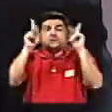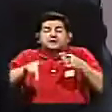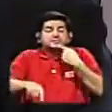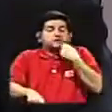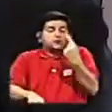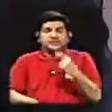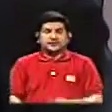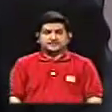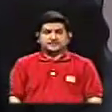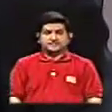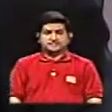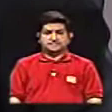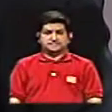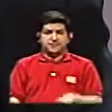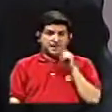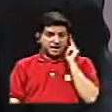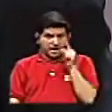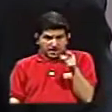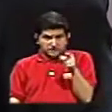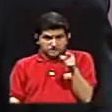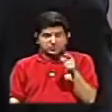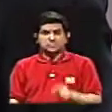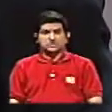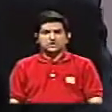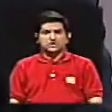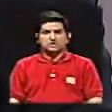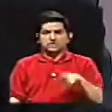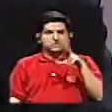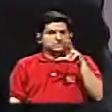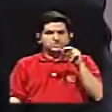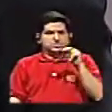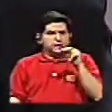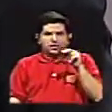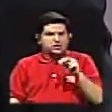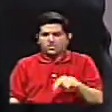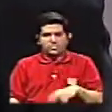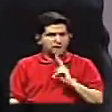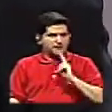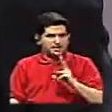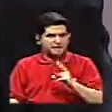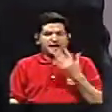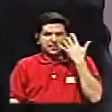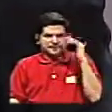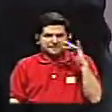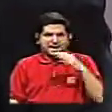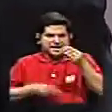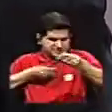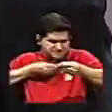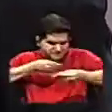decían que esto, si no lo es, se asemeja muchísimo a un intercambio de